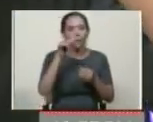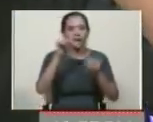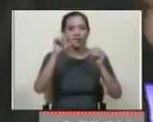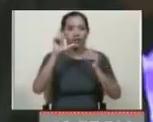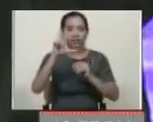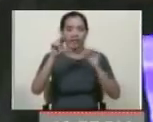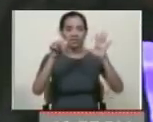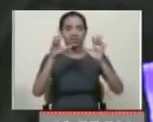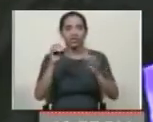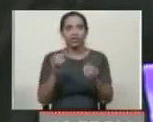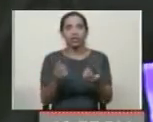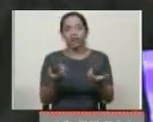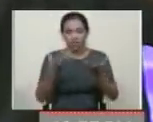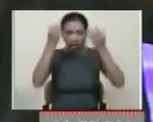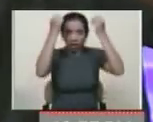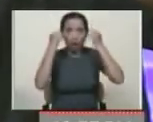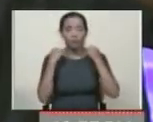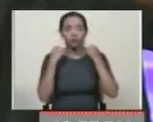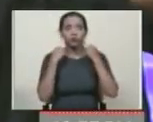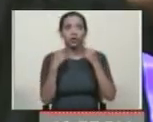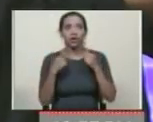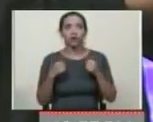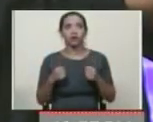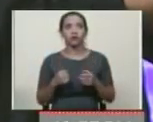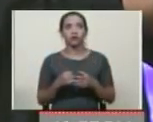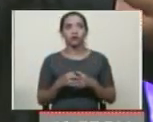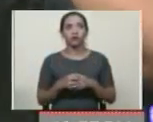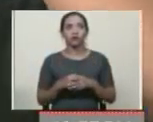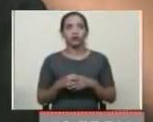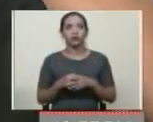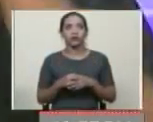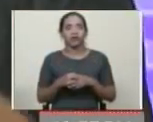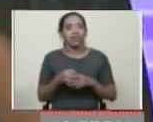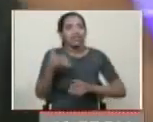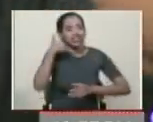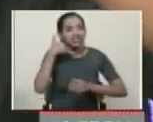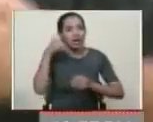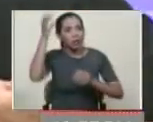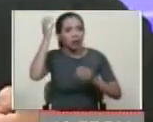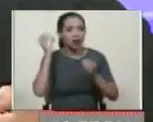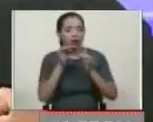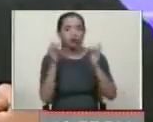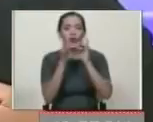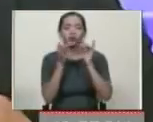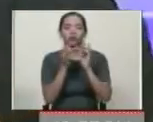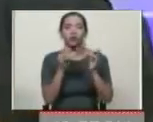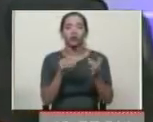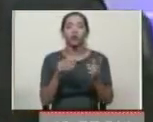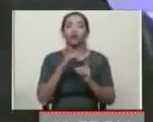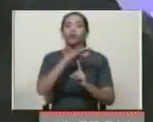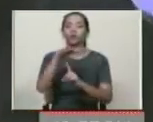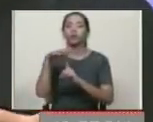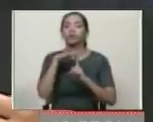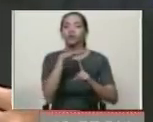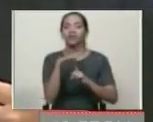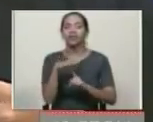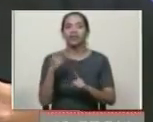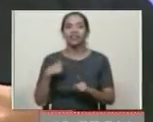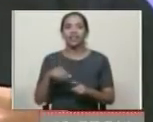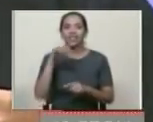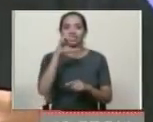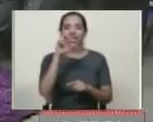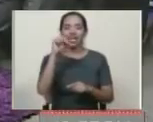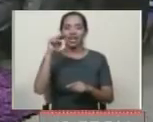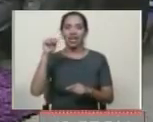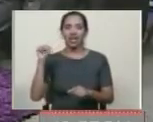los encapuchados, tú veías una cámara arriba de GoPro. Tenía una conexión Bluetooth con los equipos satelitales que tenía CNN.